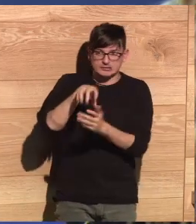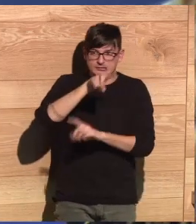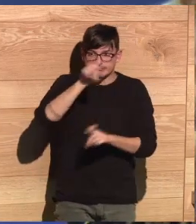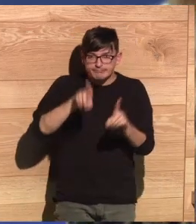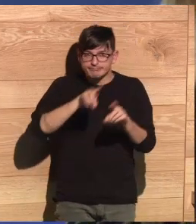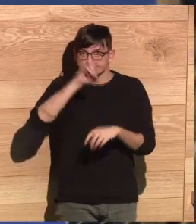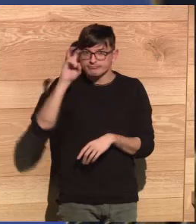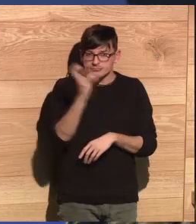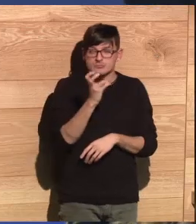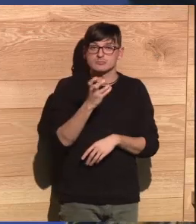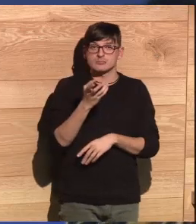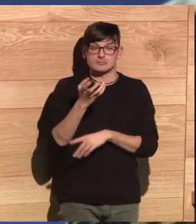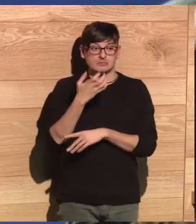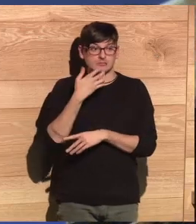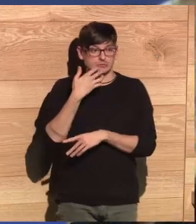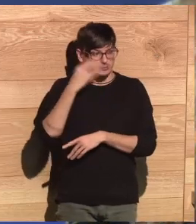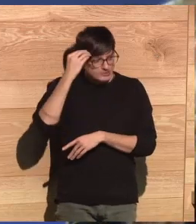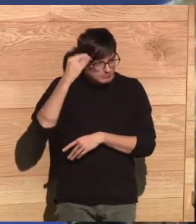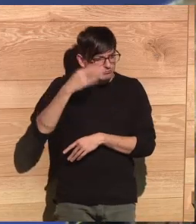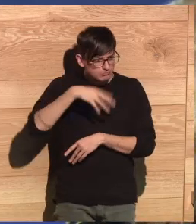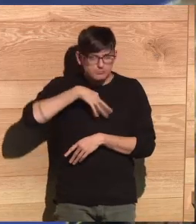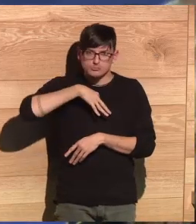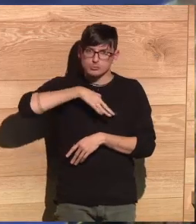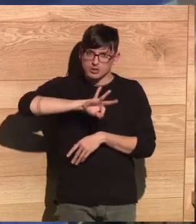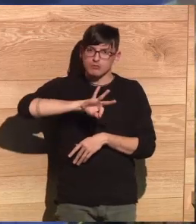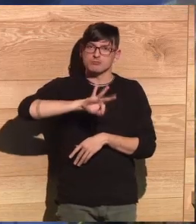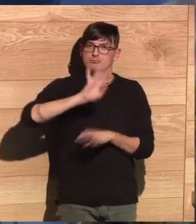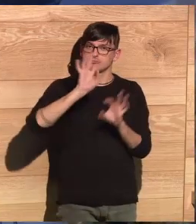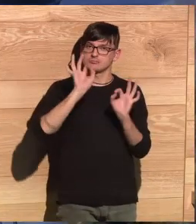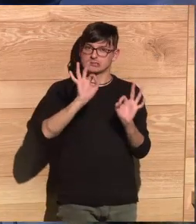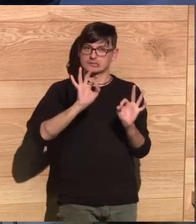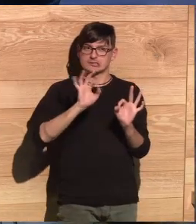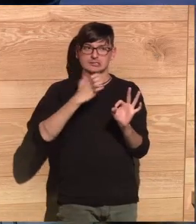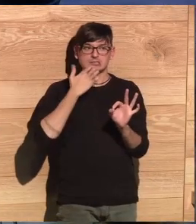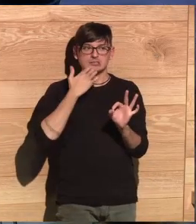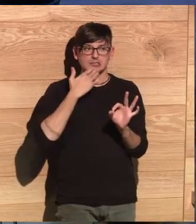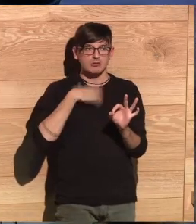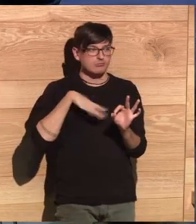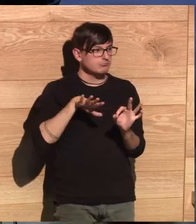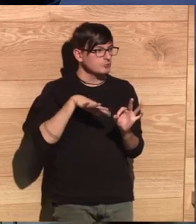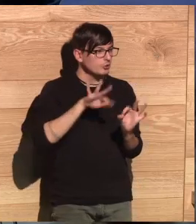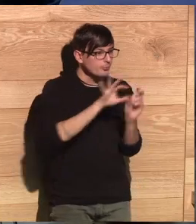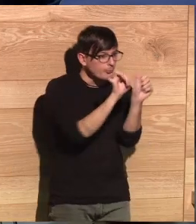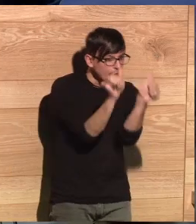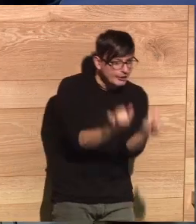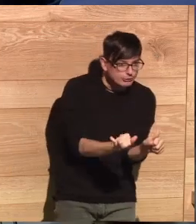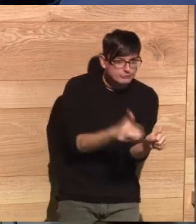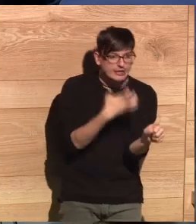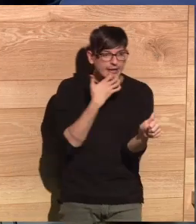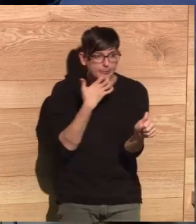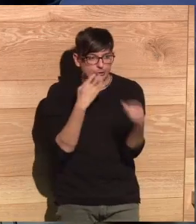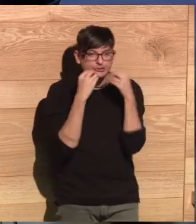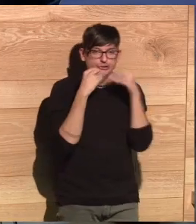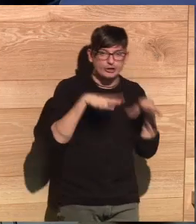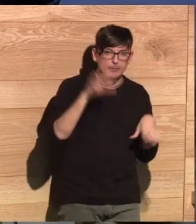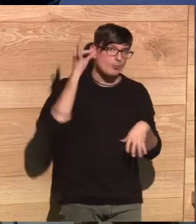Y si cuando tú crees que realmente puedes ser cualquier cosa, si tú estás expuesto a conocer modelos, ejemplos,